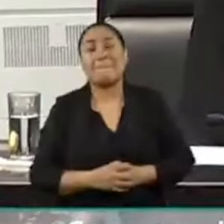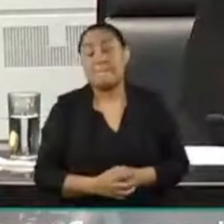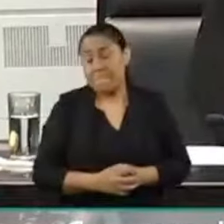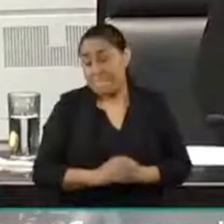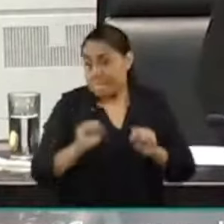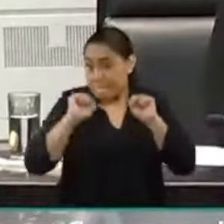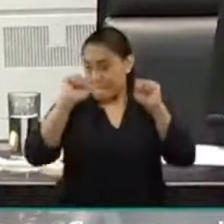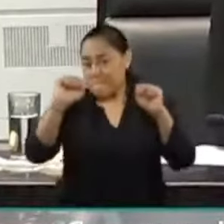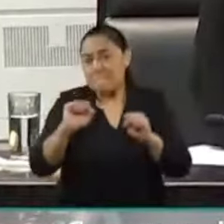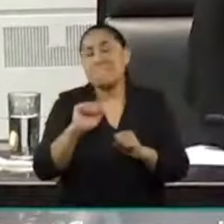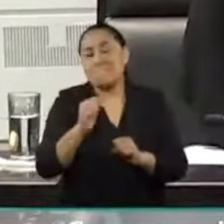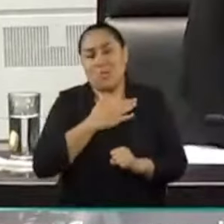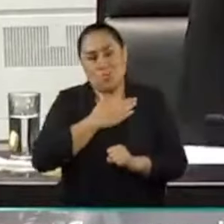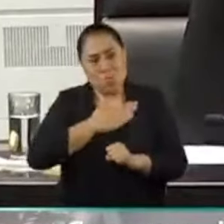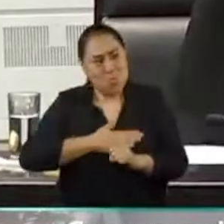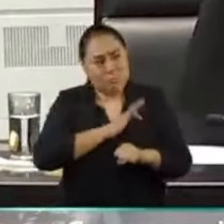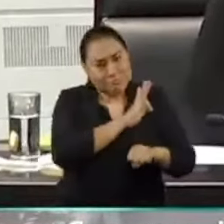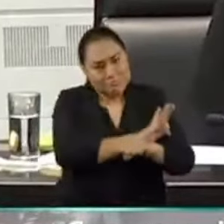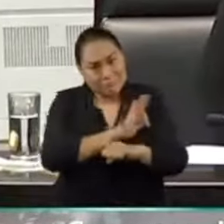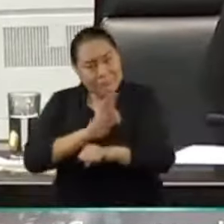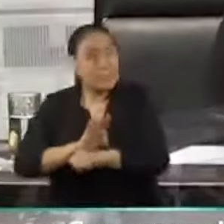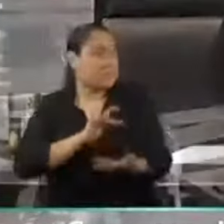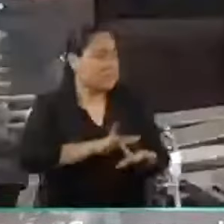democracia Muchísimas gracias